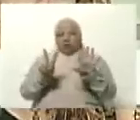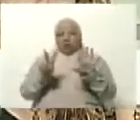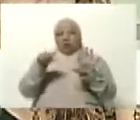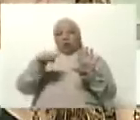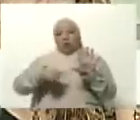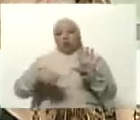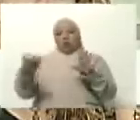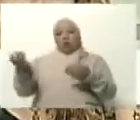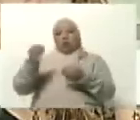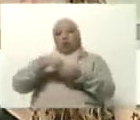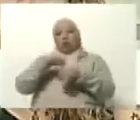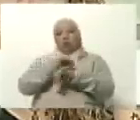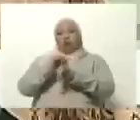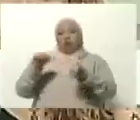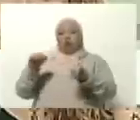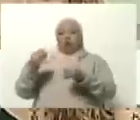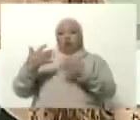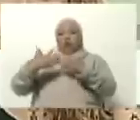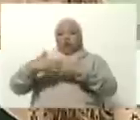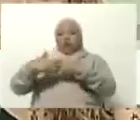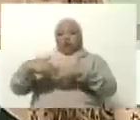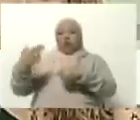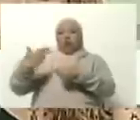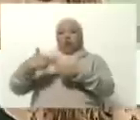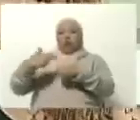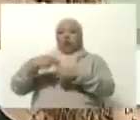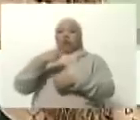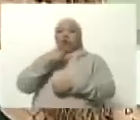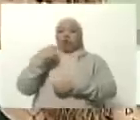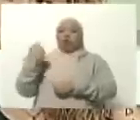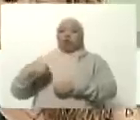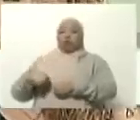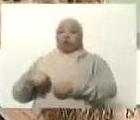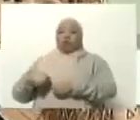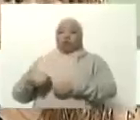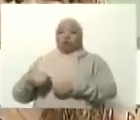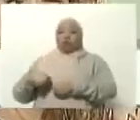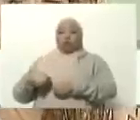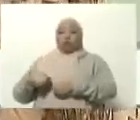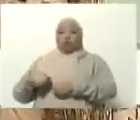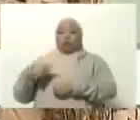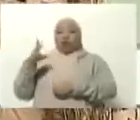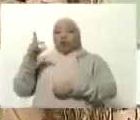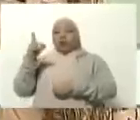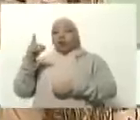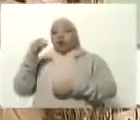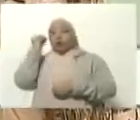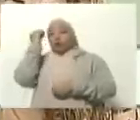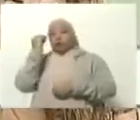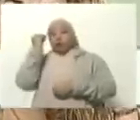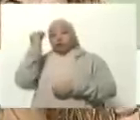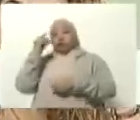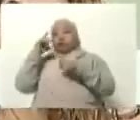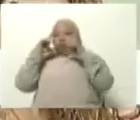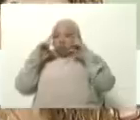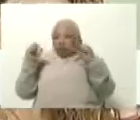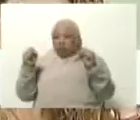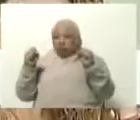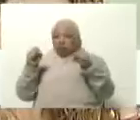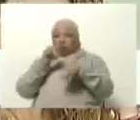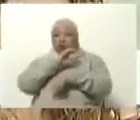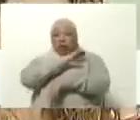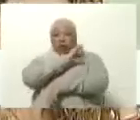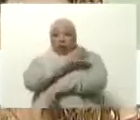hoy un tope al precio del petróleo ruso. Según algunos analistas, esto pudiera generar una crisis energética